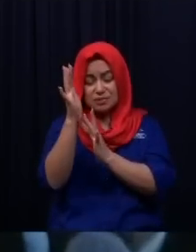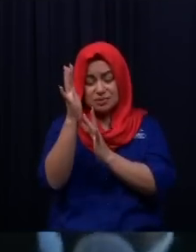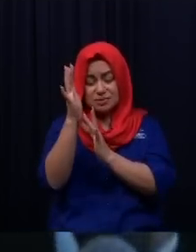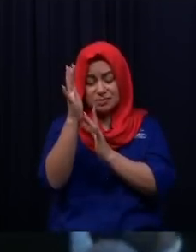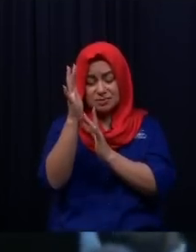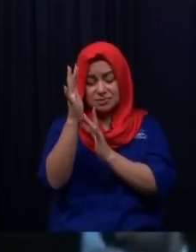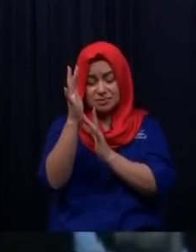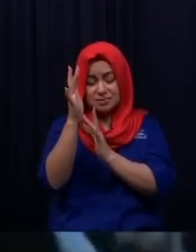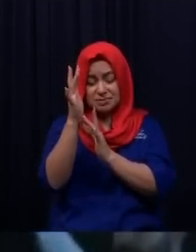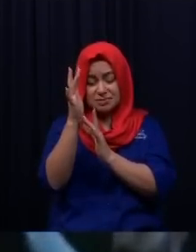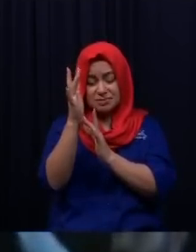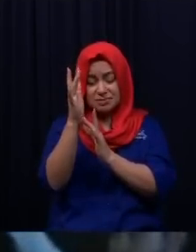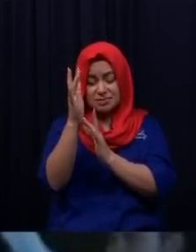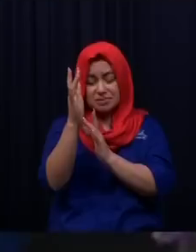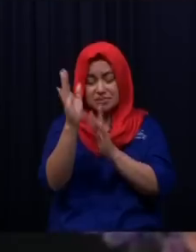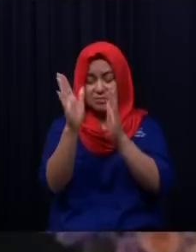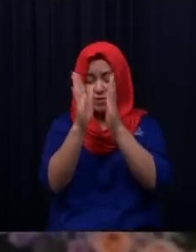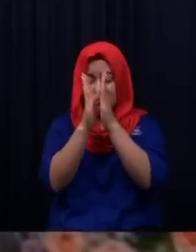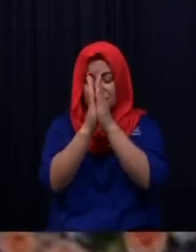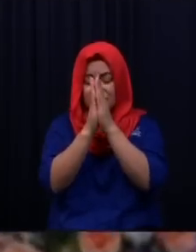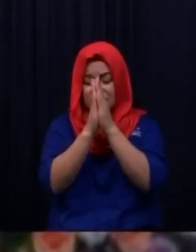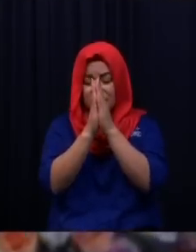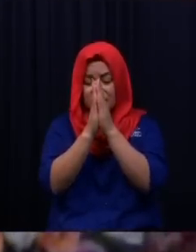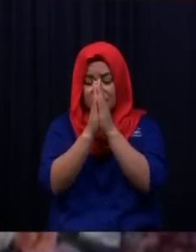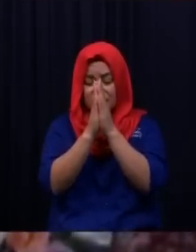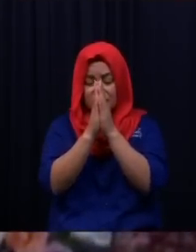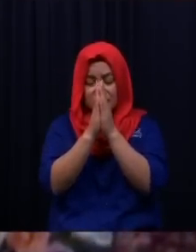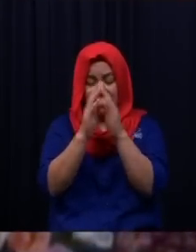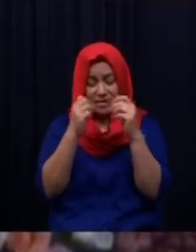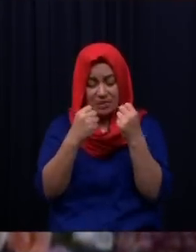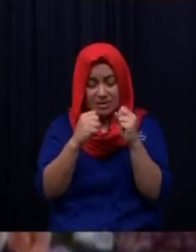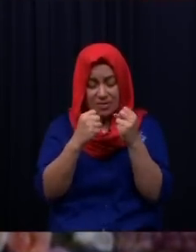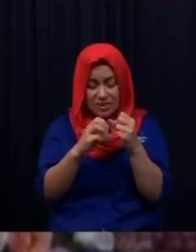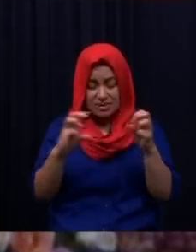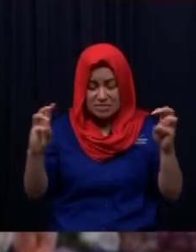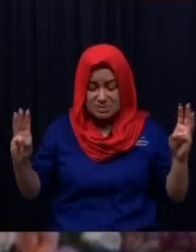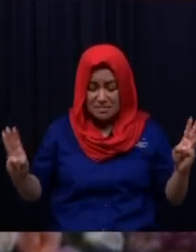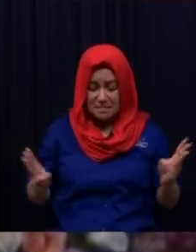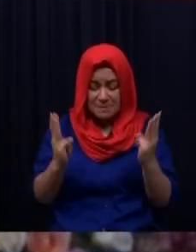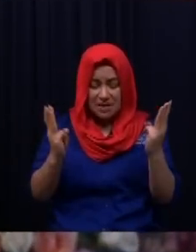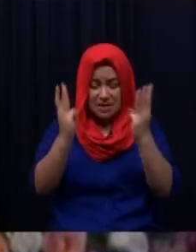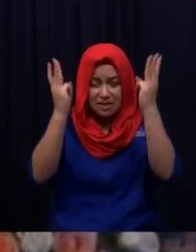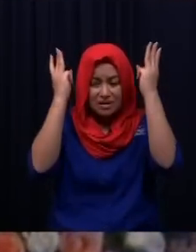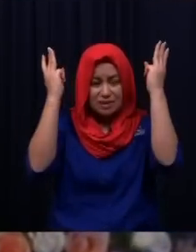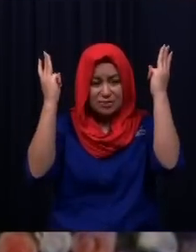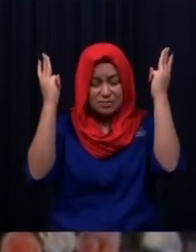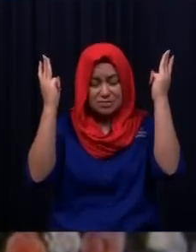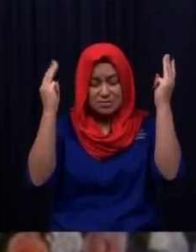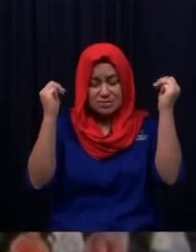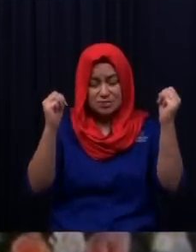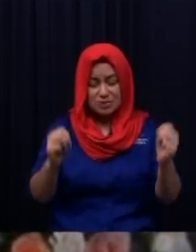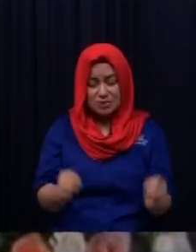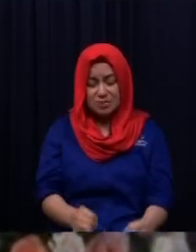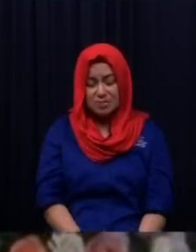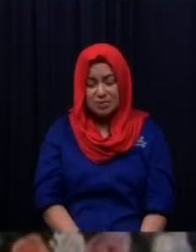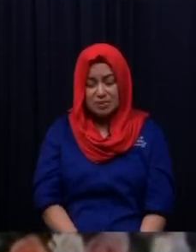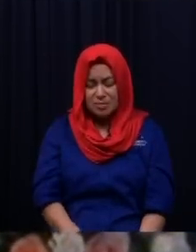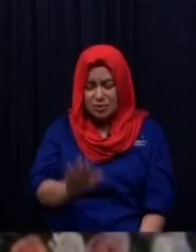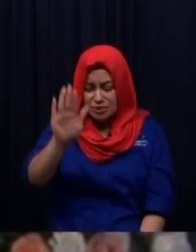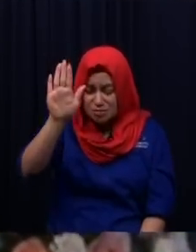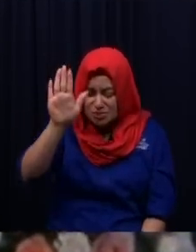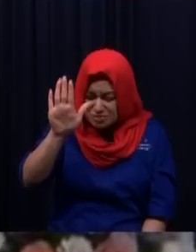Señor, obra milagros en medio de la enfermedad, Señor. Pon tu mano de poder, Señor, ahí en